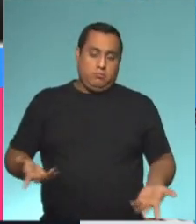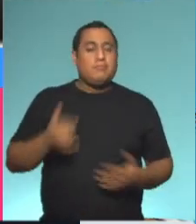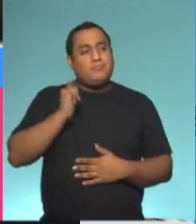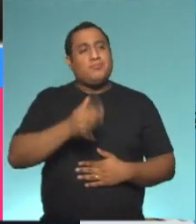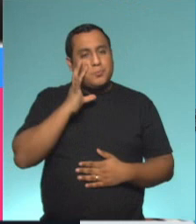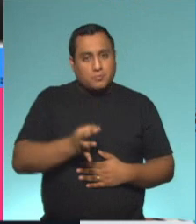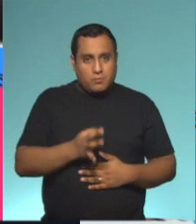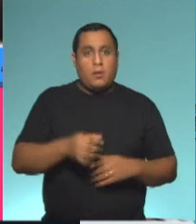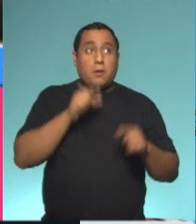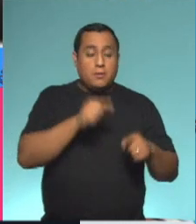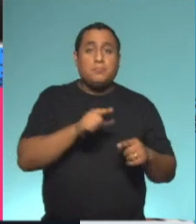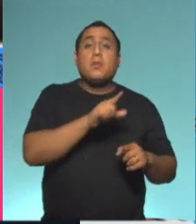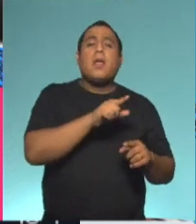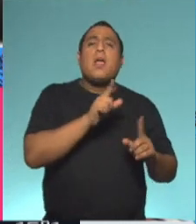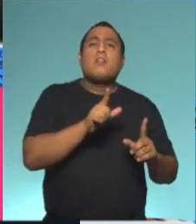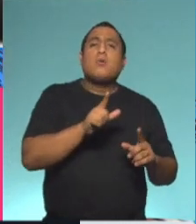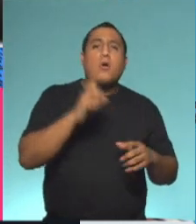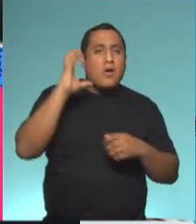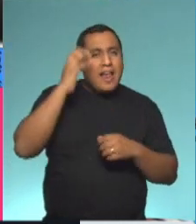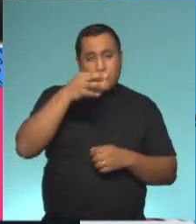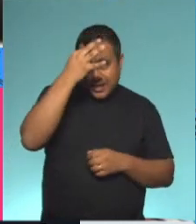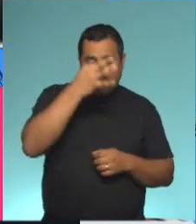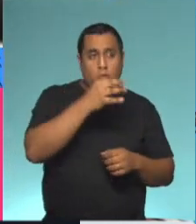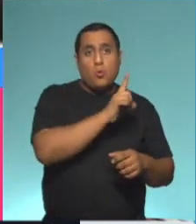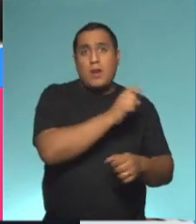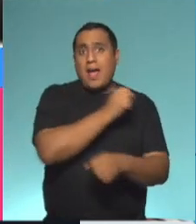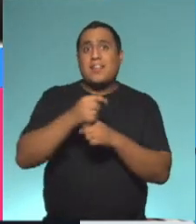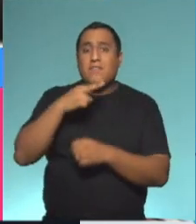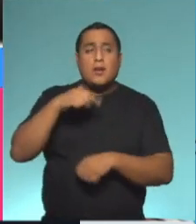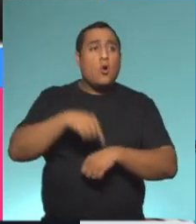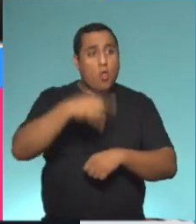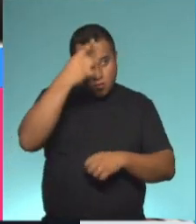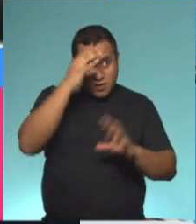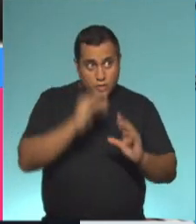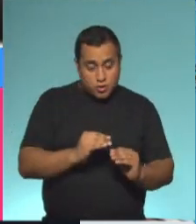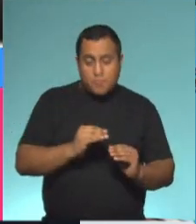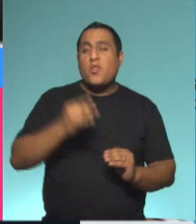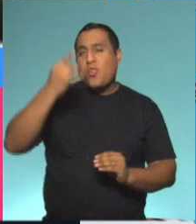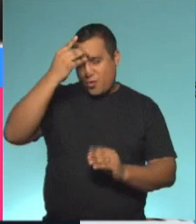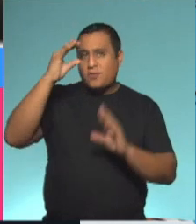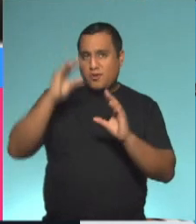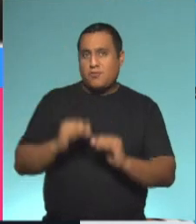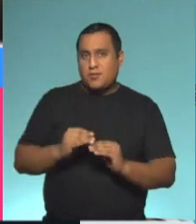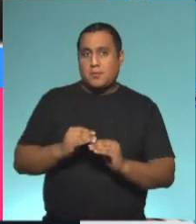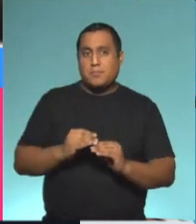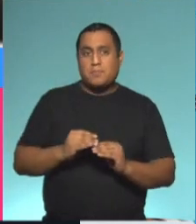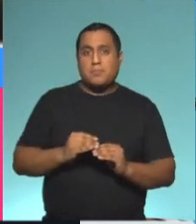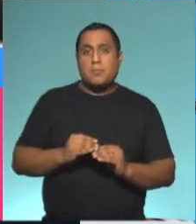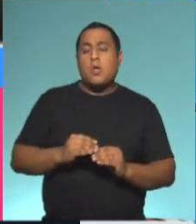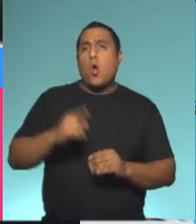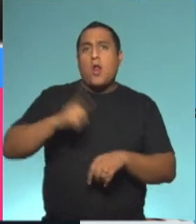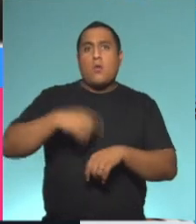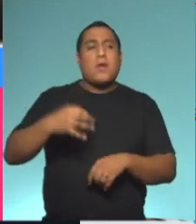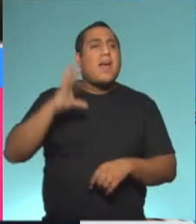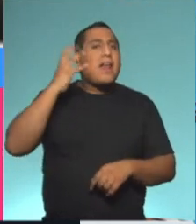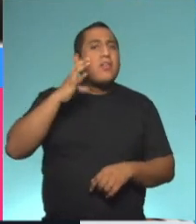entonces, ¿esto va a ir de lunes a viernes a las 12 de la noche? A las 12 de la noche. En la es un buen horario. En Radio